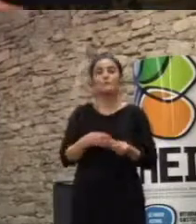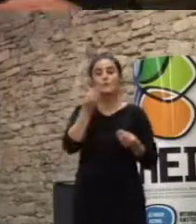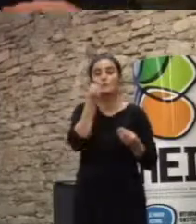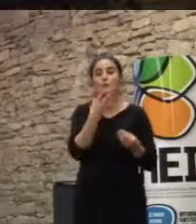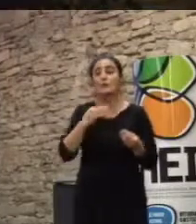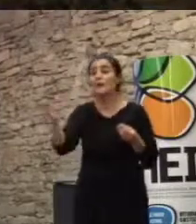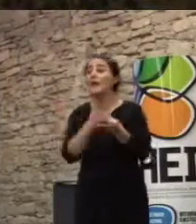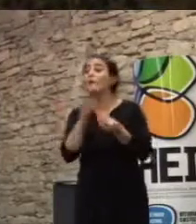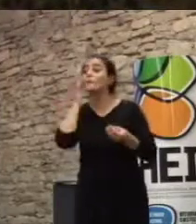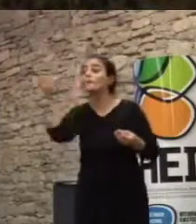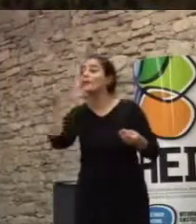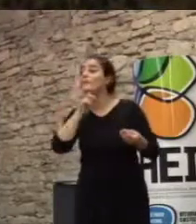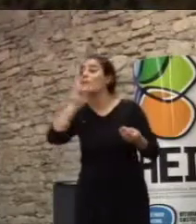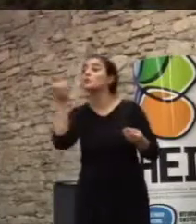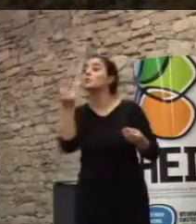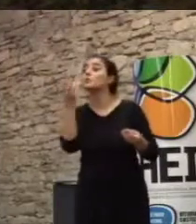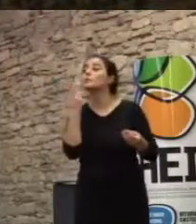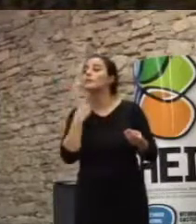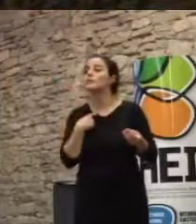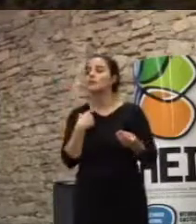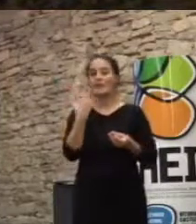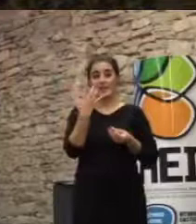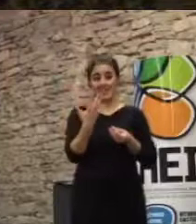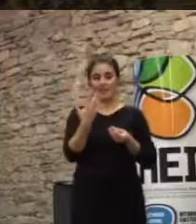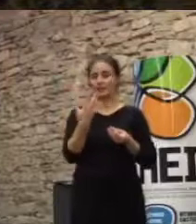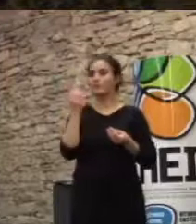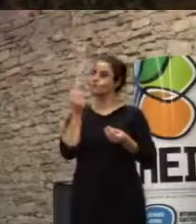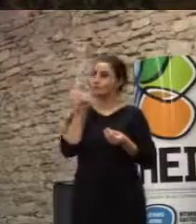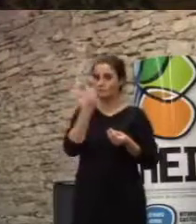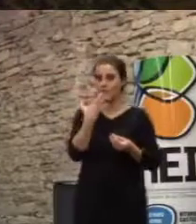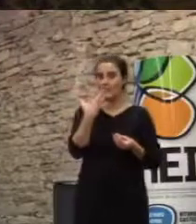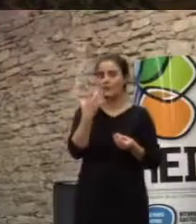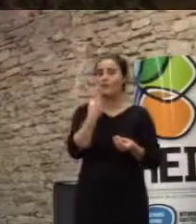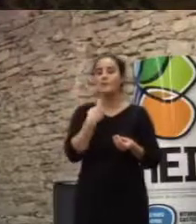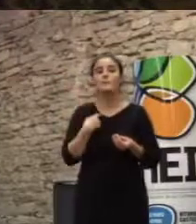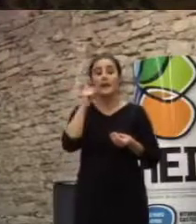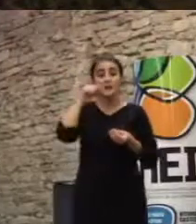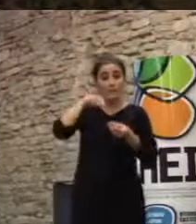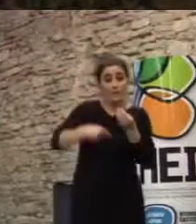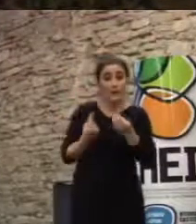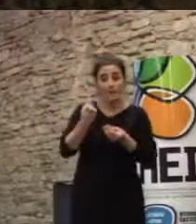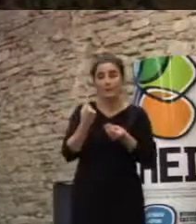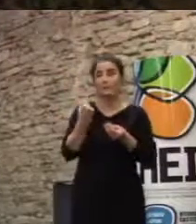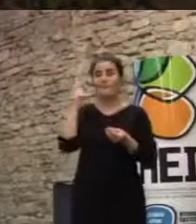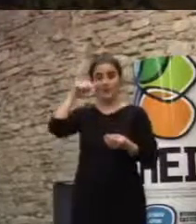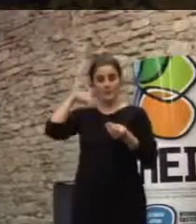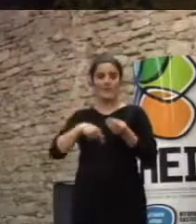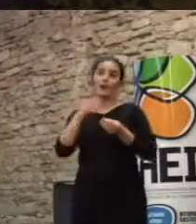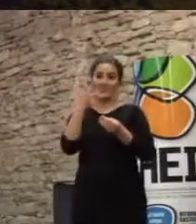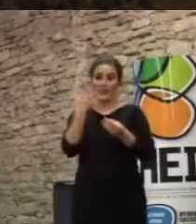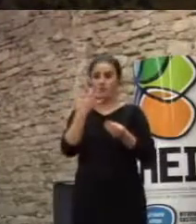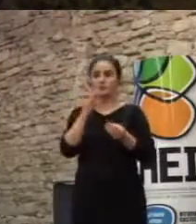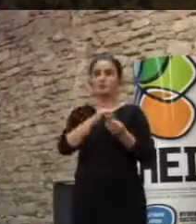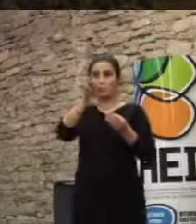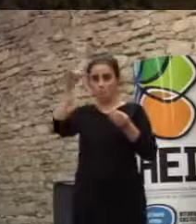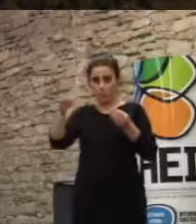bien la que está al lado dinero no vamos a complicarlo más 5 abajo arriba abajo de arriba bajo bajamos 5 mega y